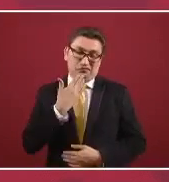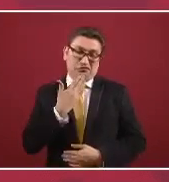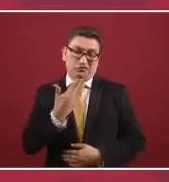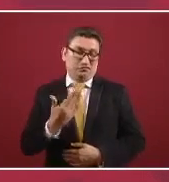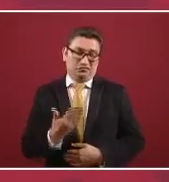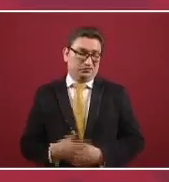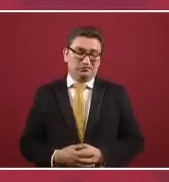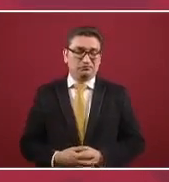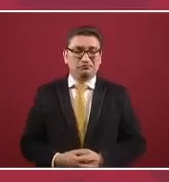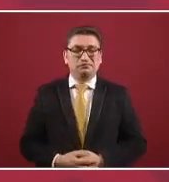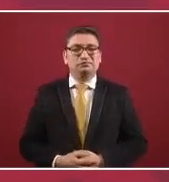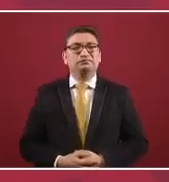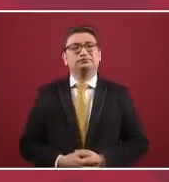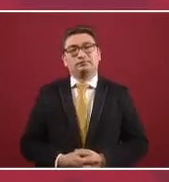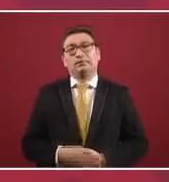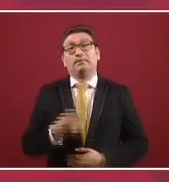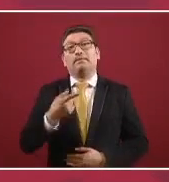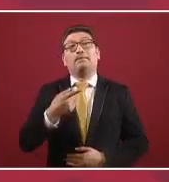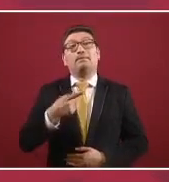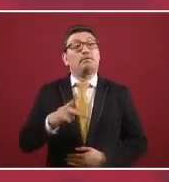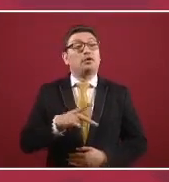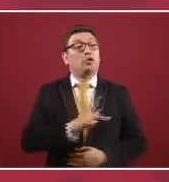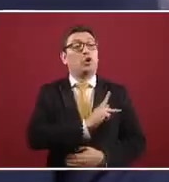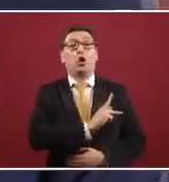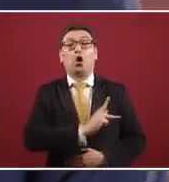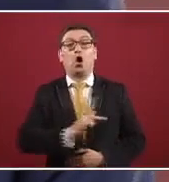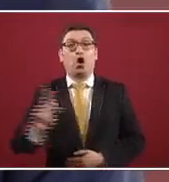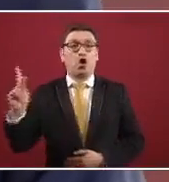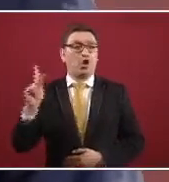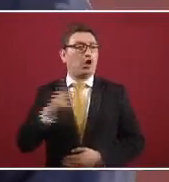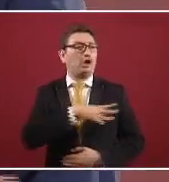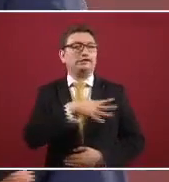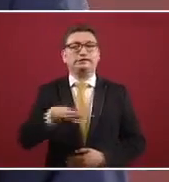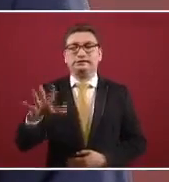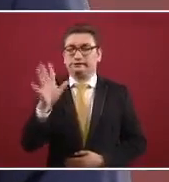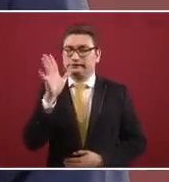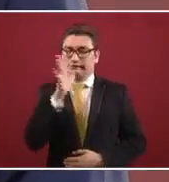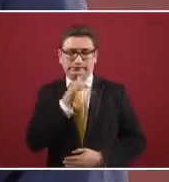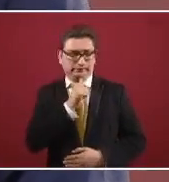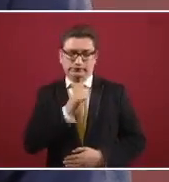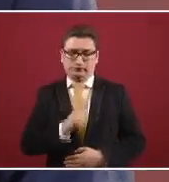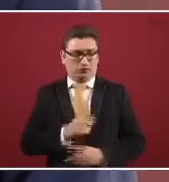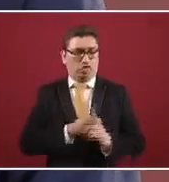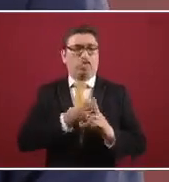de las circunstancias. Pero no se puede generalizar, no es a tabla rasa,